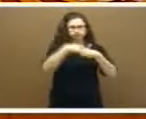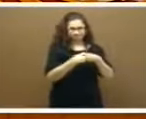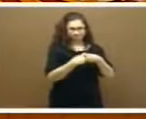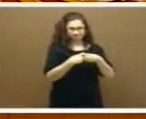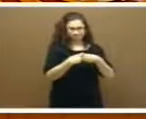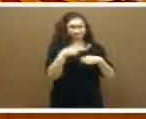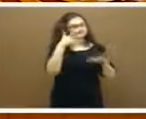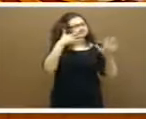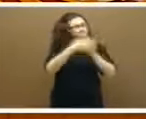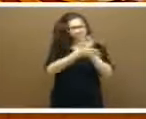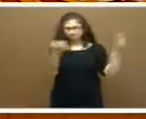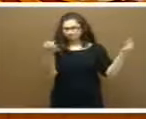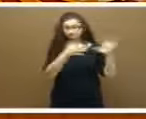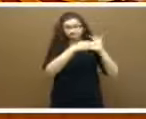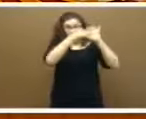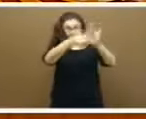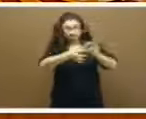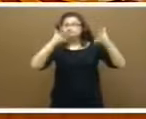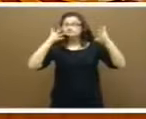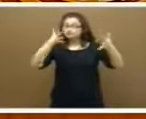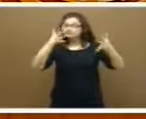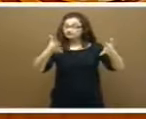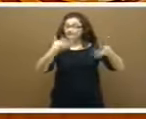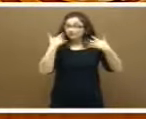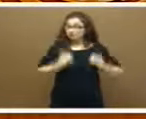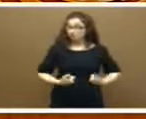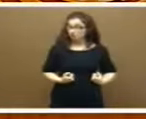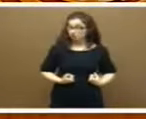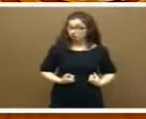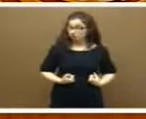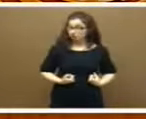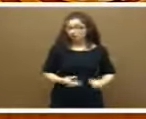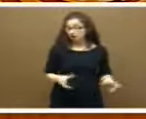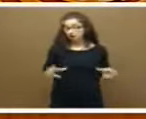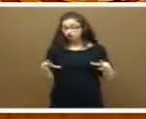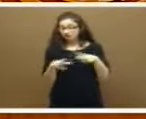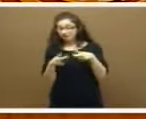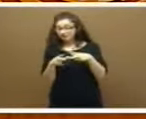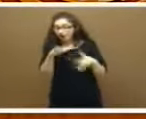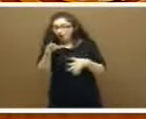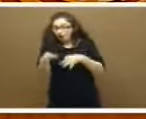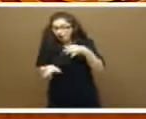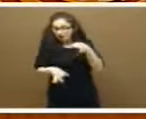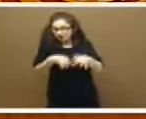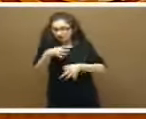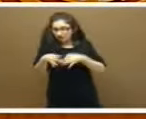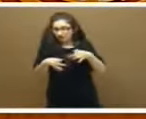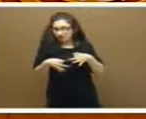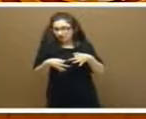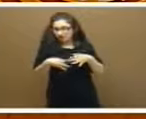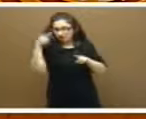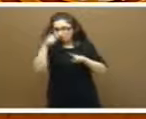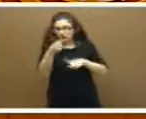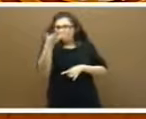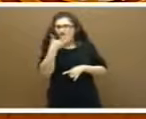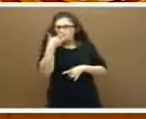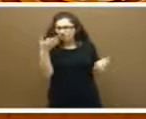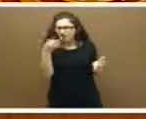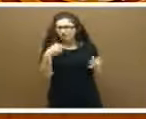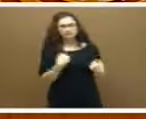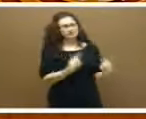que a través de los consejos de salud la sociedad se organiza para conocer cuáles son sus necesidades